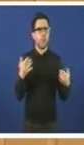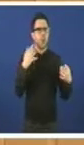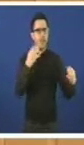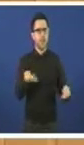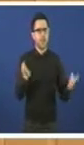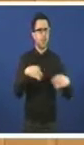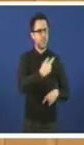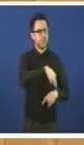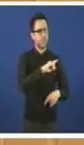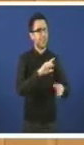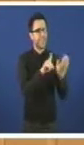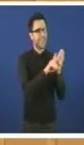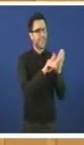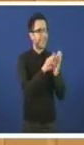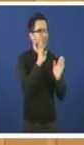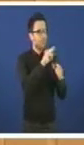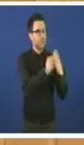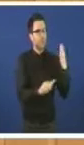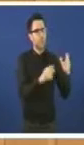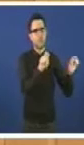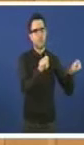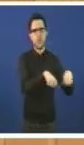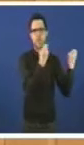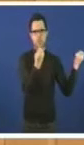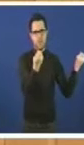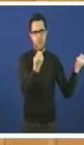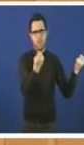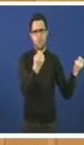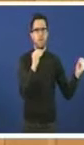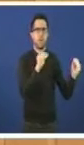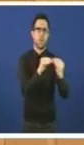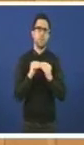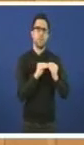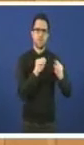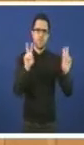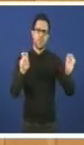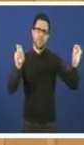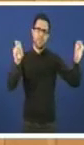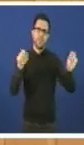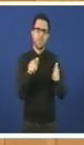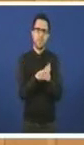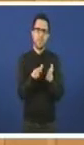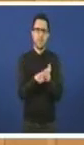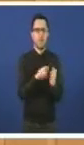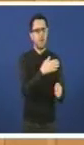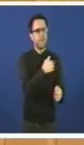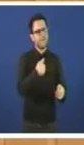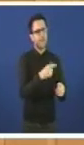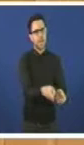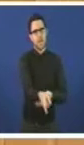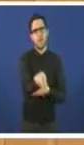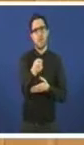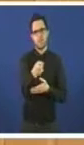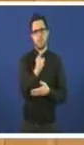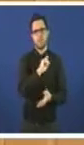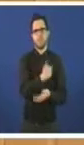romper o no consenso que existía sobre la materia como pretensión nunca pretensión sino su aplicación que hicieron de imponer a totalidad de las asignaturas troncales